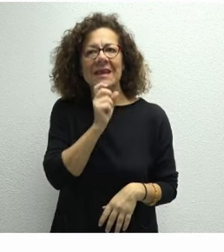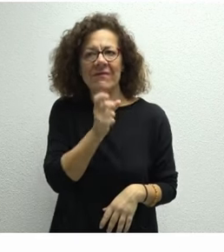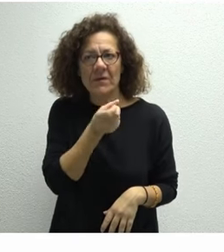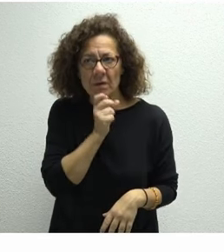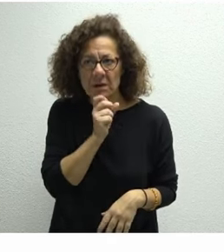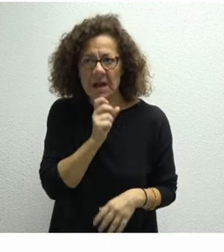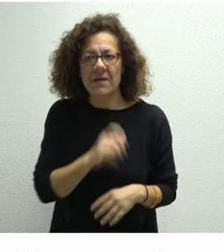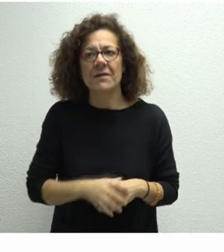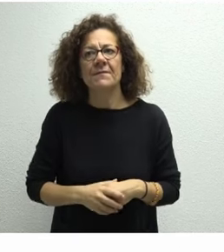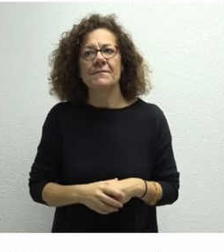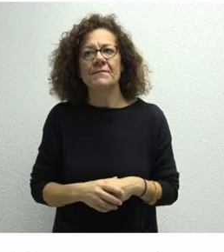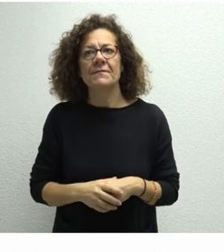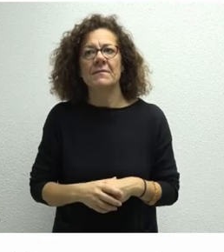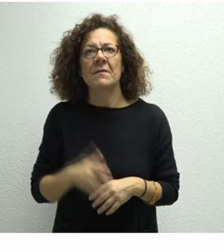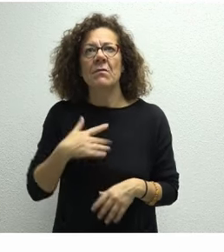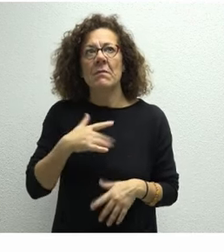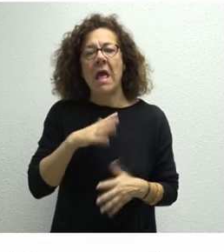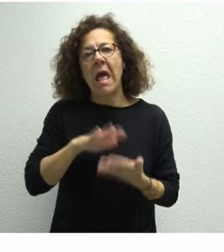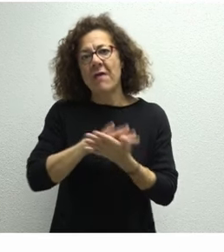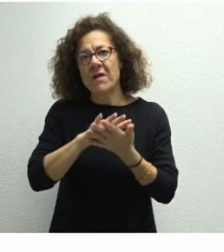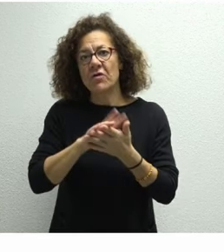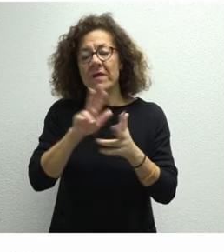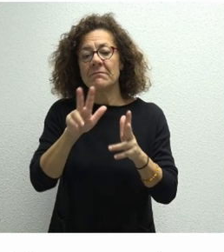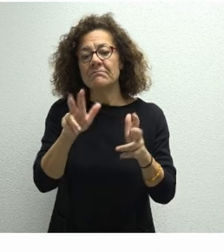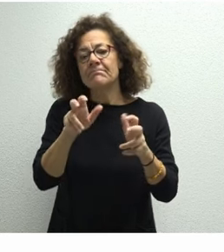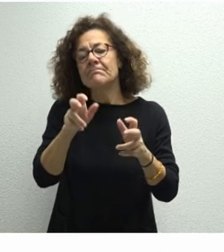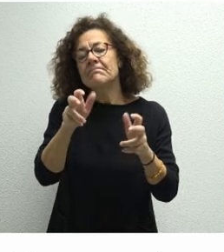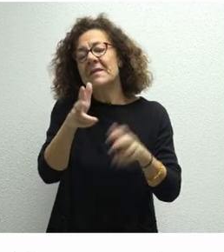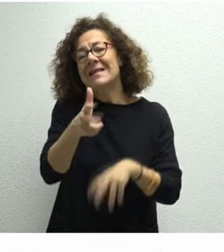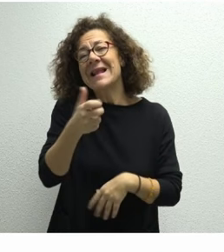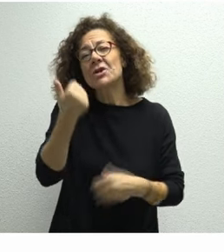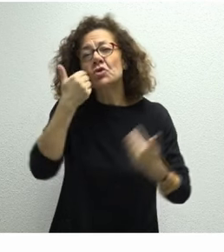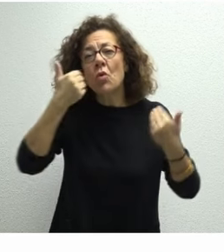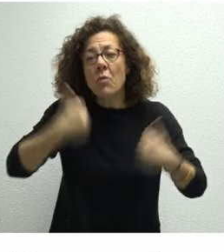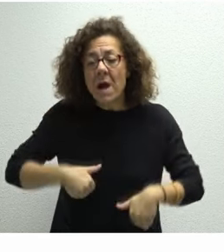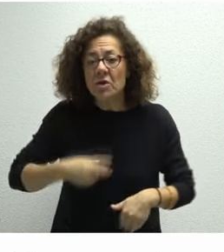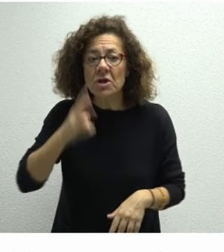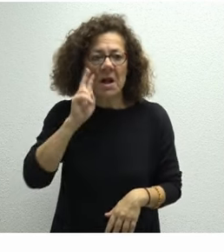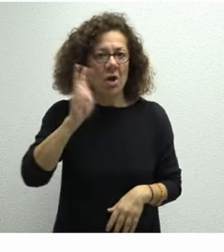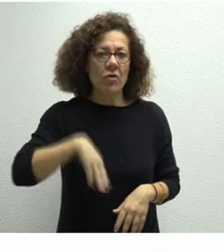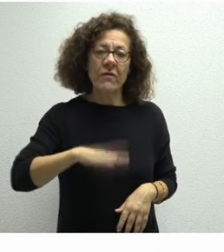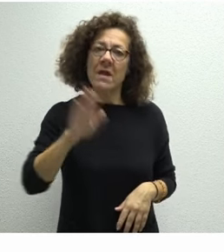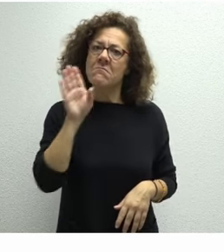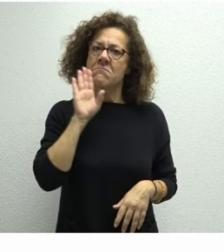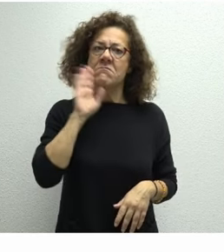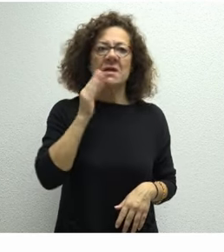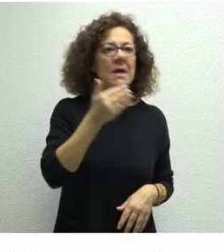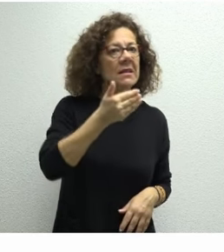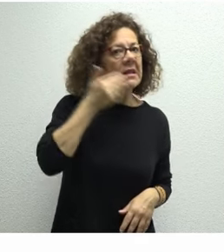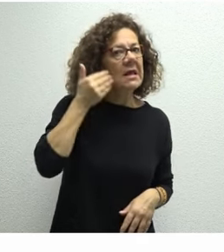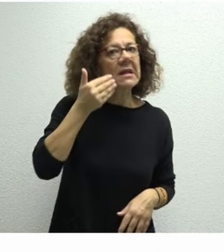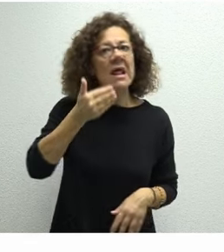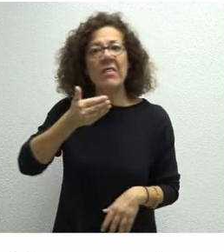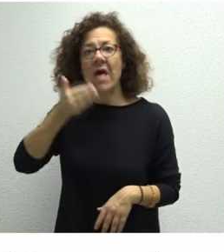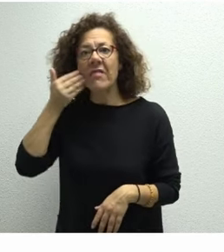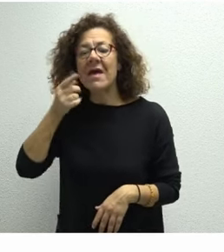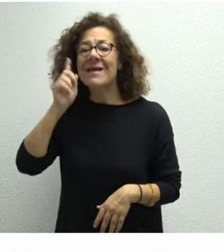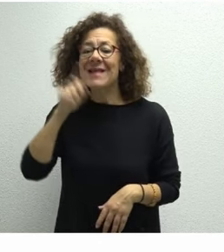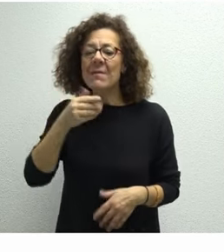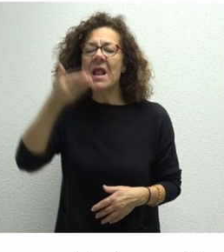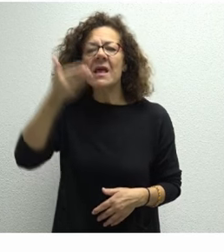de en términos de Derechos Humanos reconocer la misma dignidad y también la importancia del